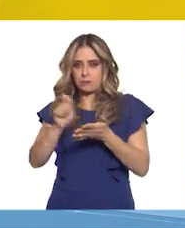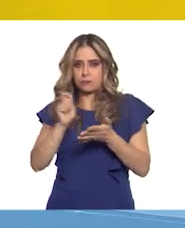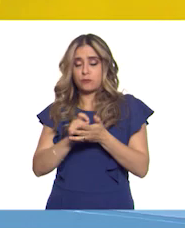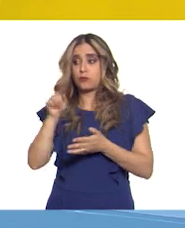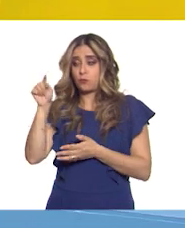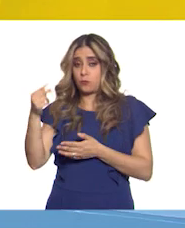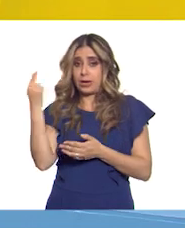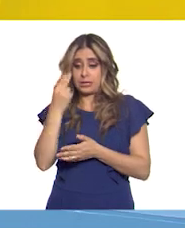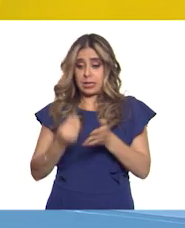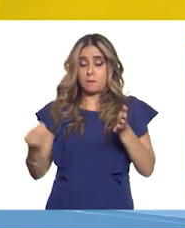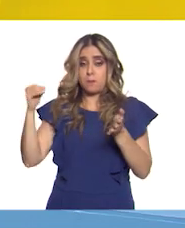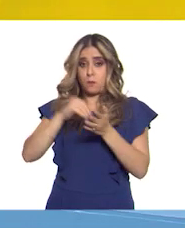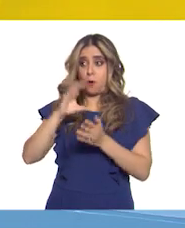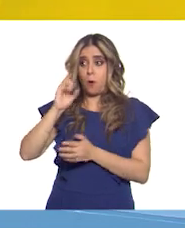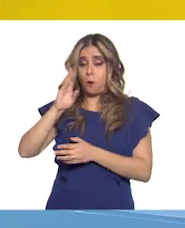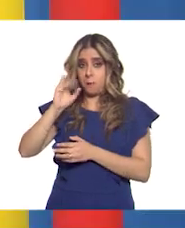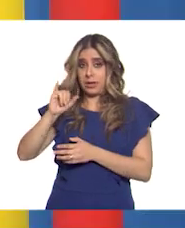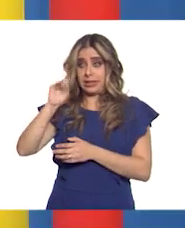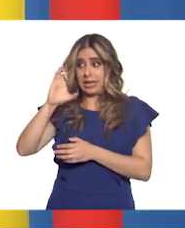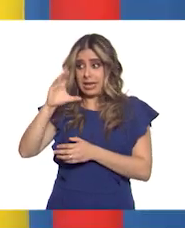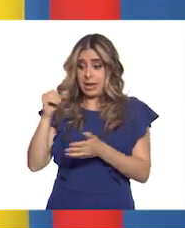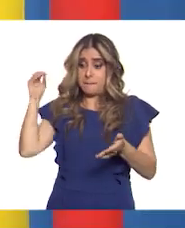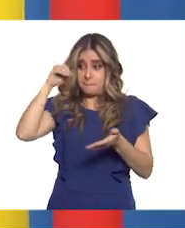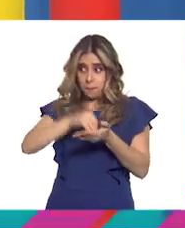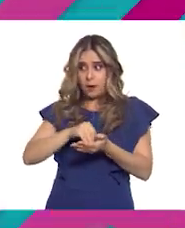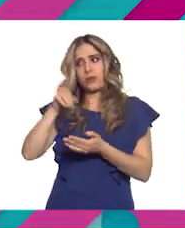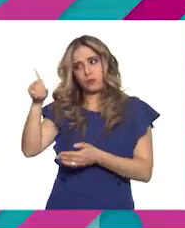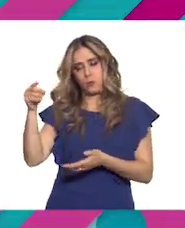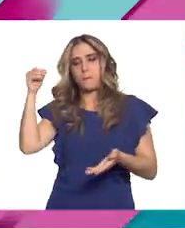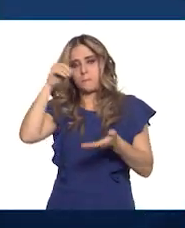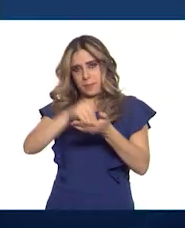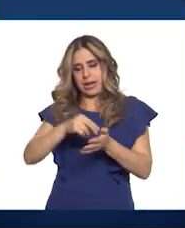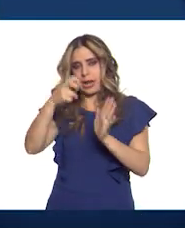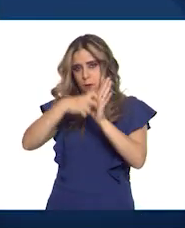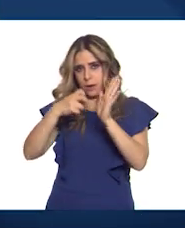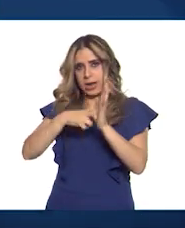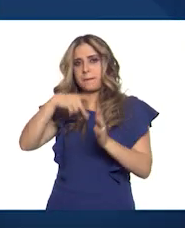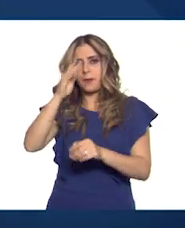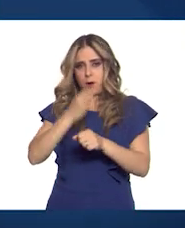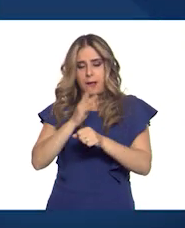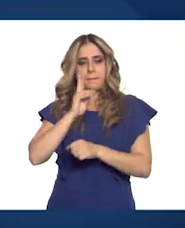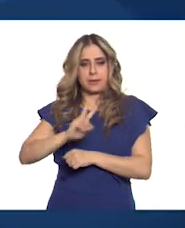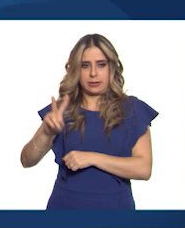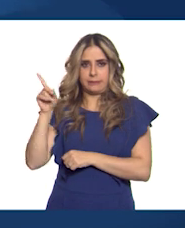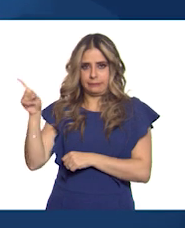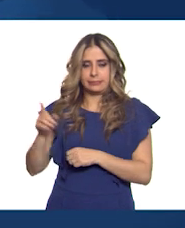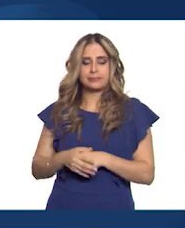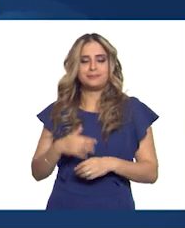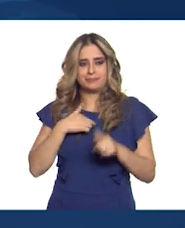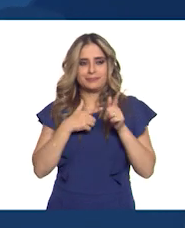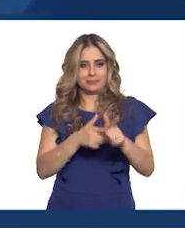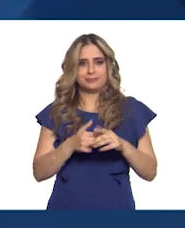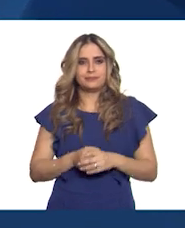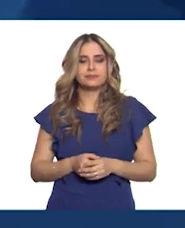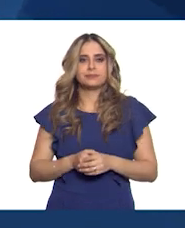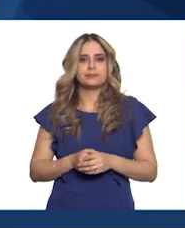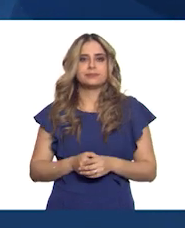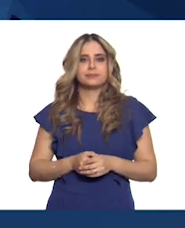entrada, pues lo corriges. ¿Te parece bien? Me parece perfectísimo, Gaby. Y entonces, voy a continuar. Dice